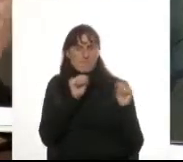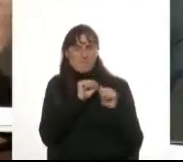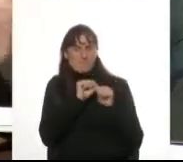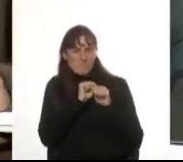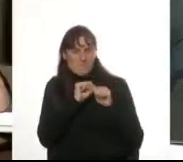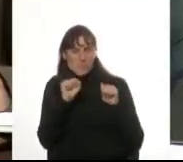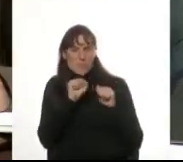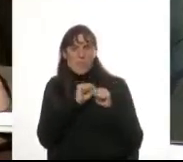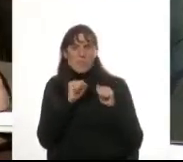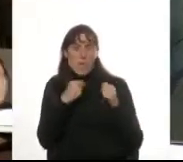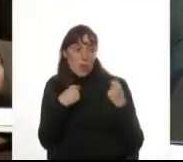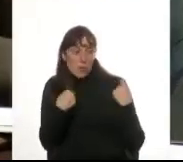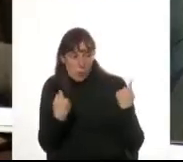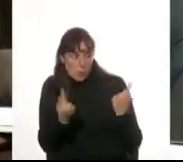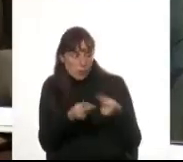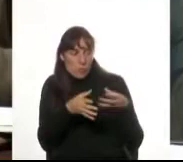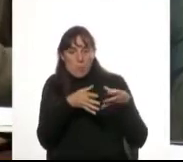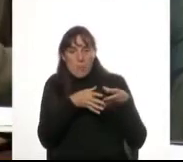de pretexto